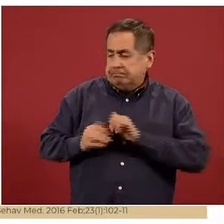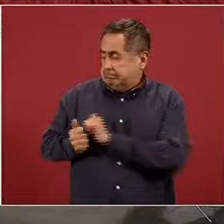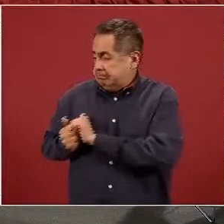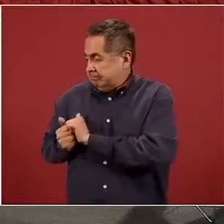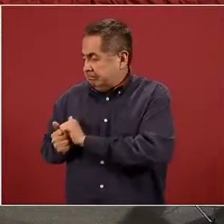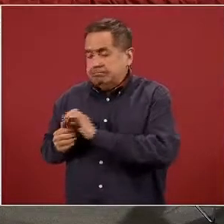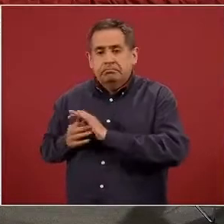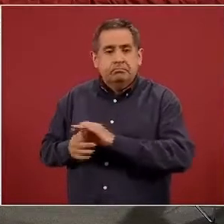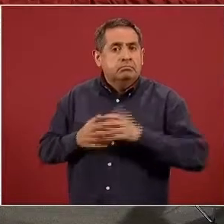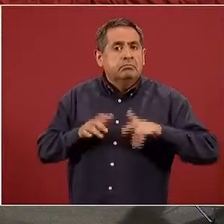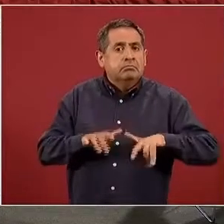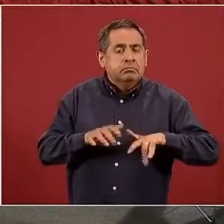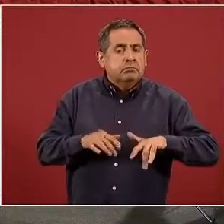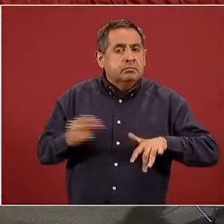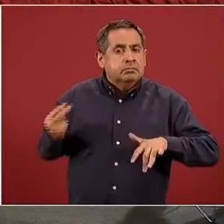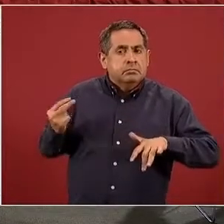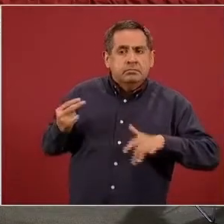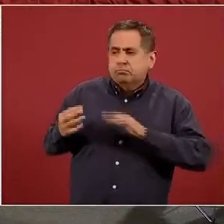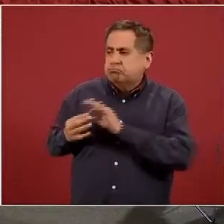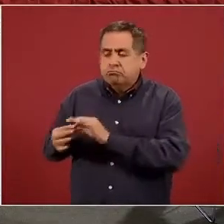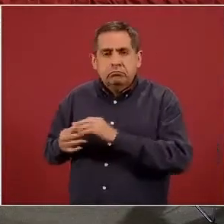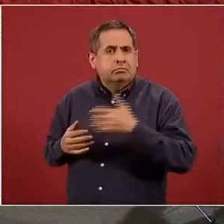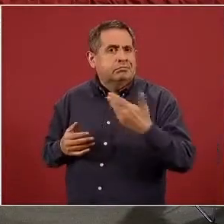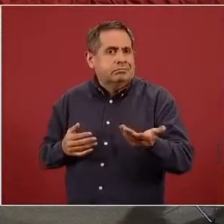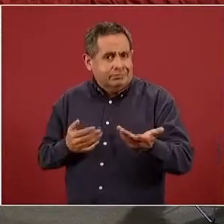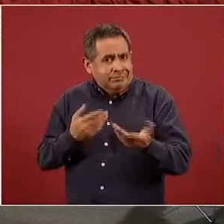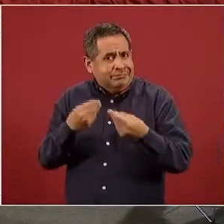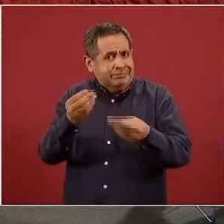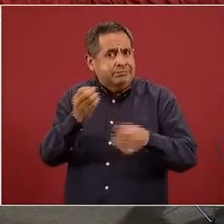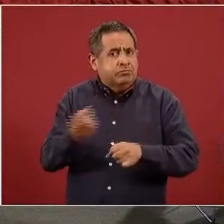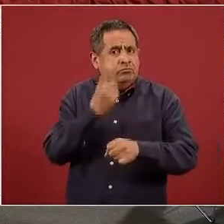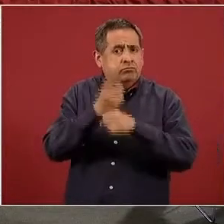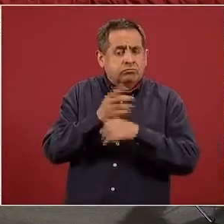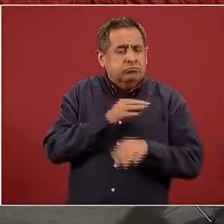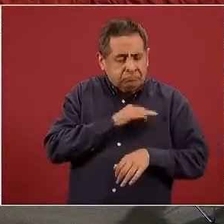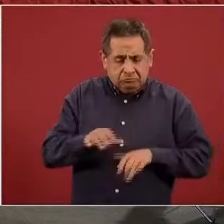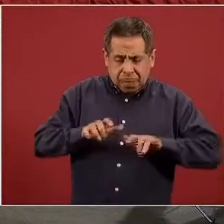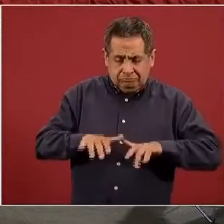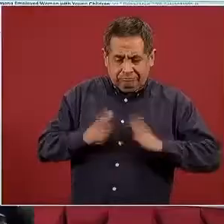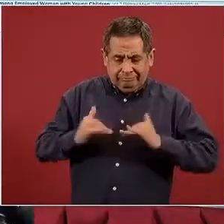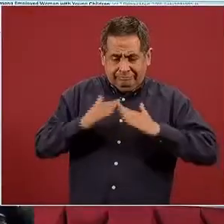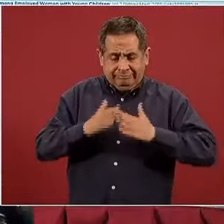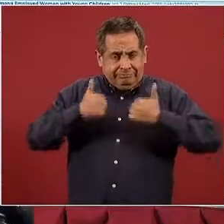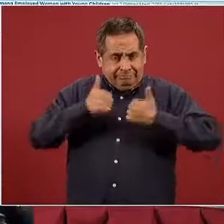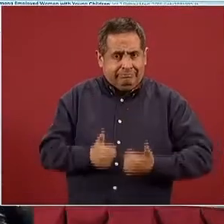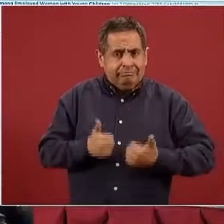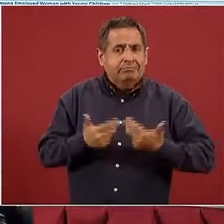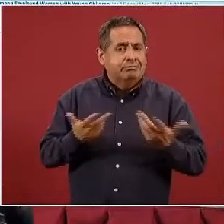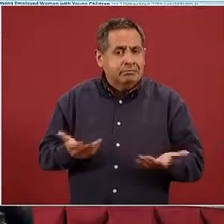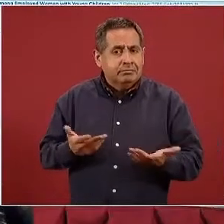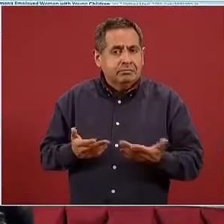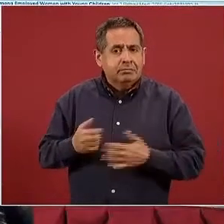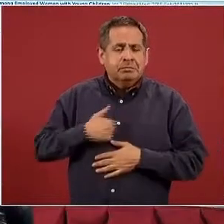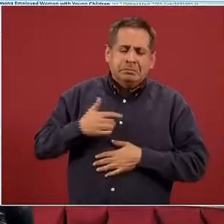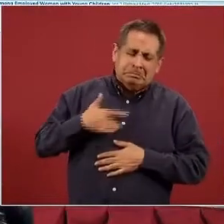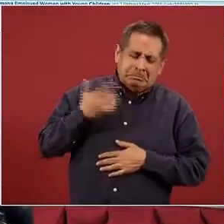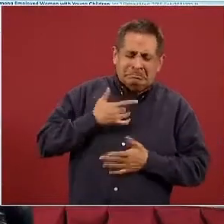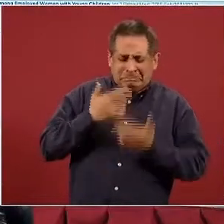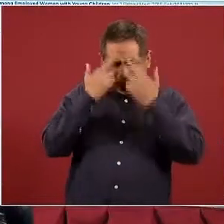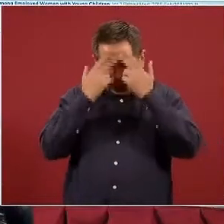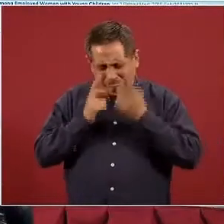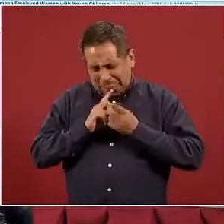de poder darles la oportunidad de trabajar a distancia. Mujeres que se encontraban con síntomas